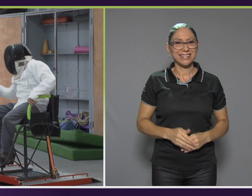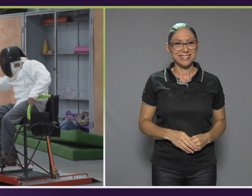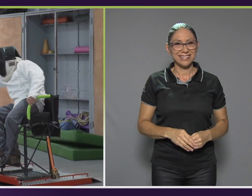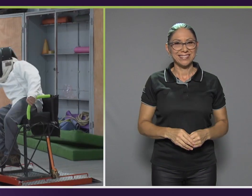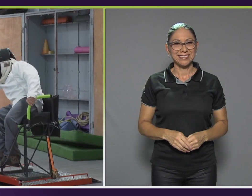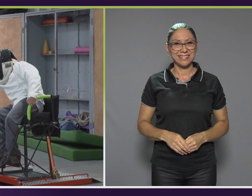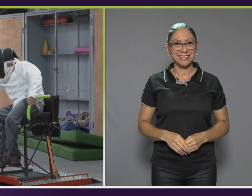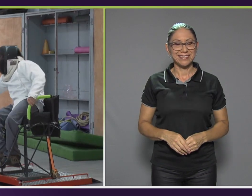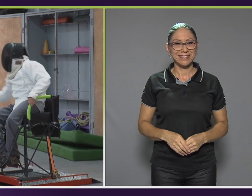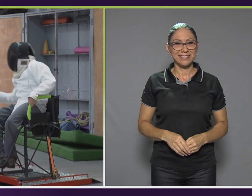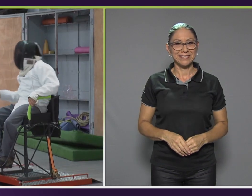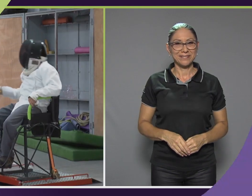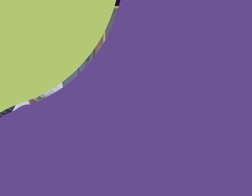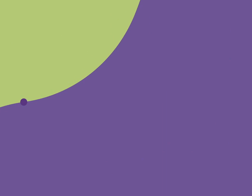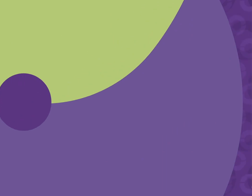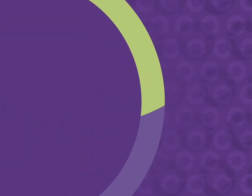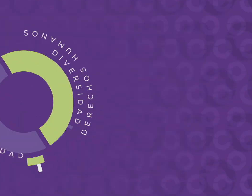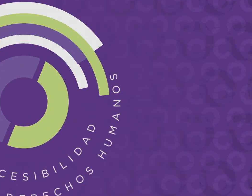¡Gracias!